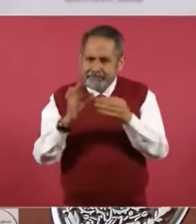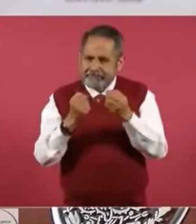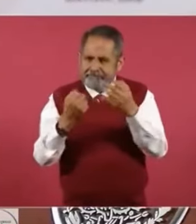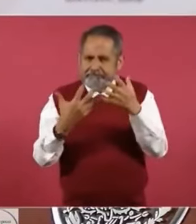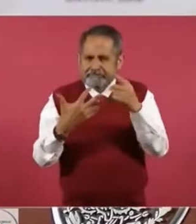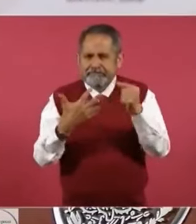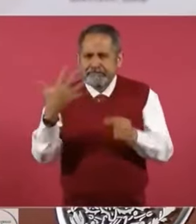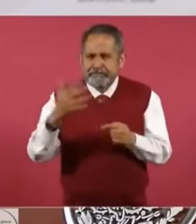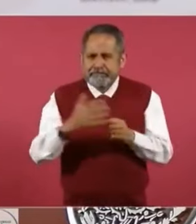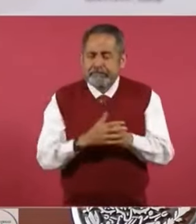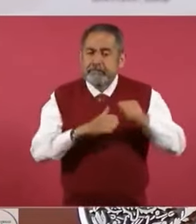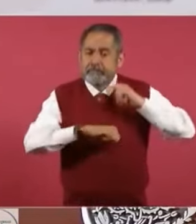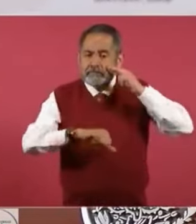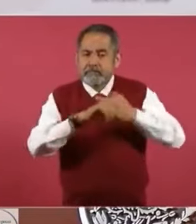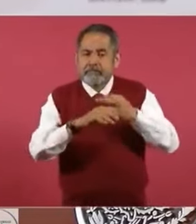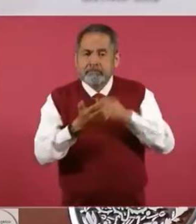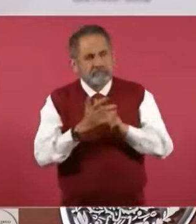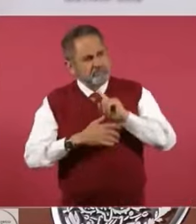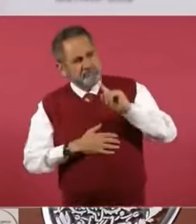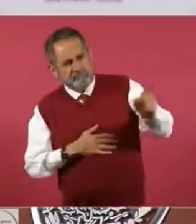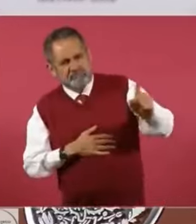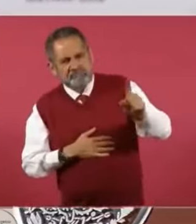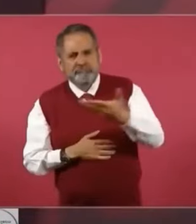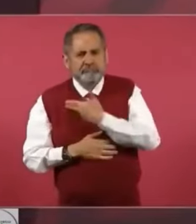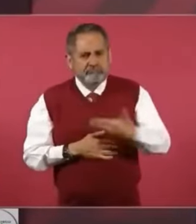involucrar al titular del Ejecutivo,